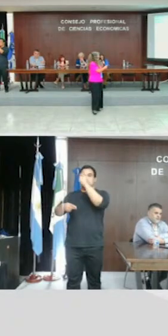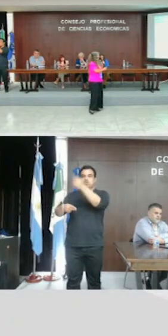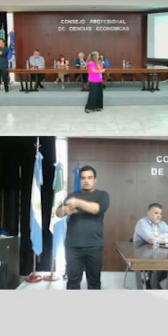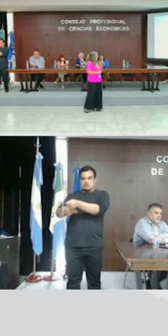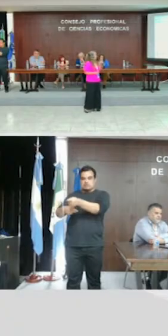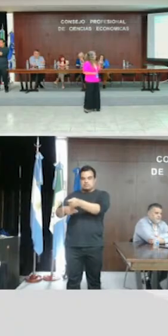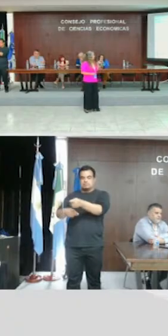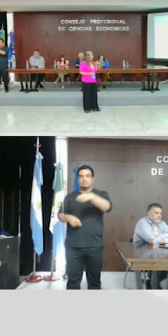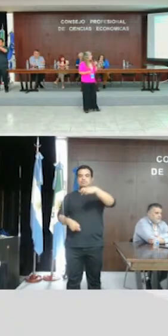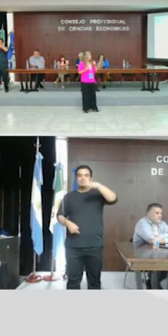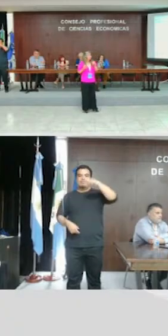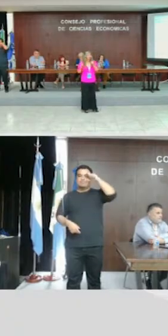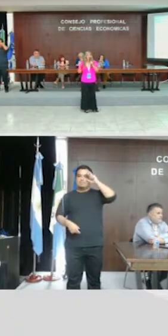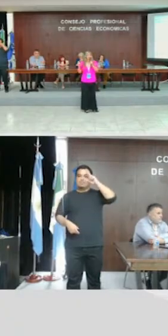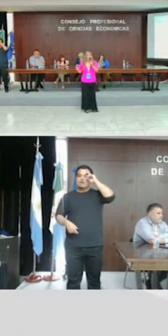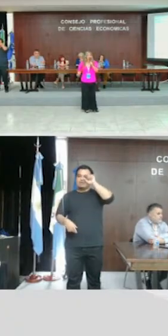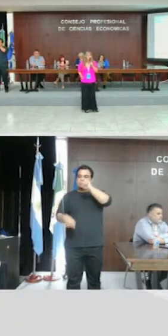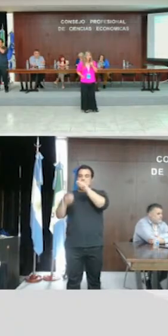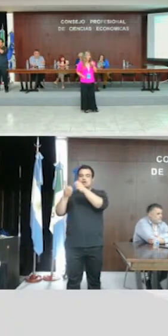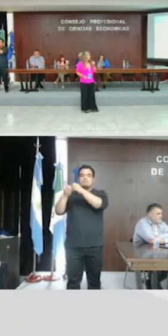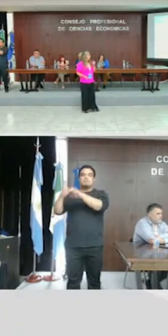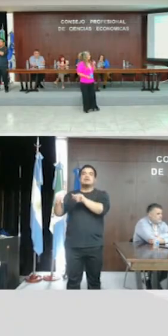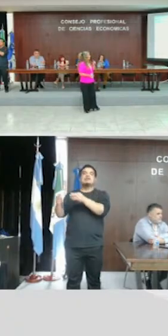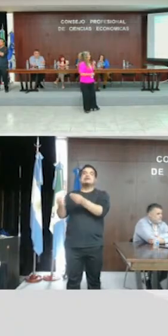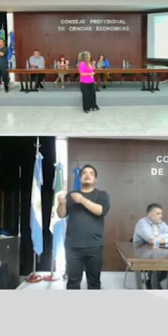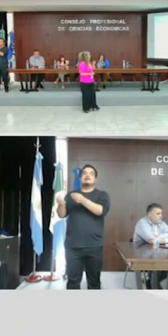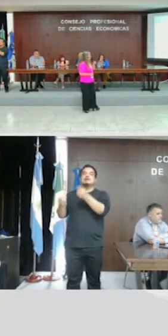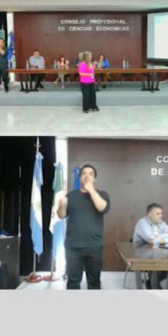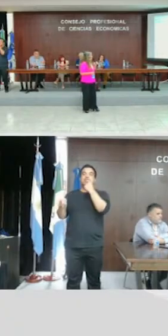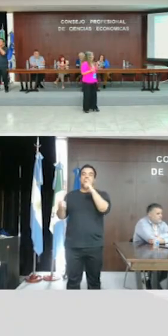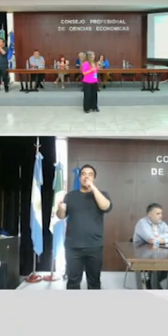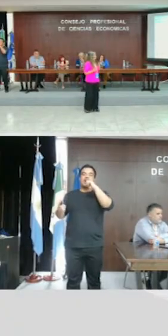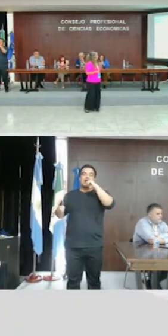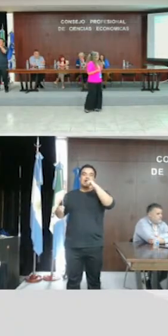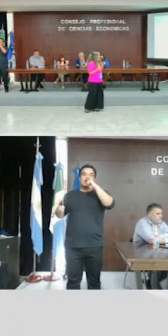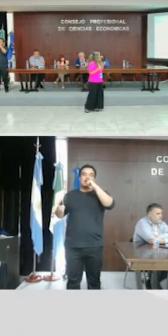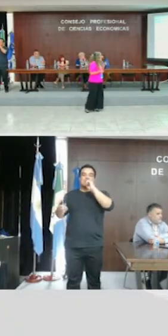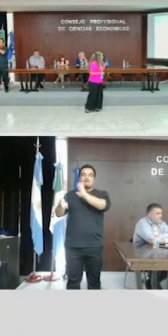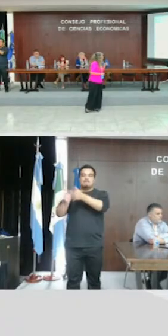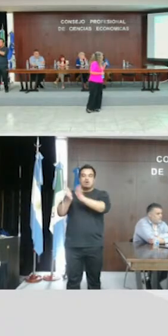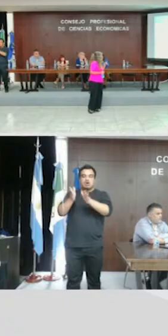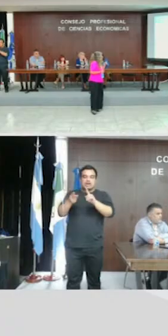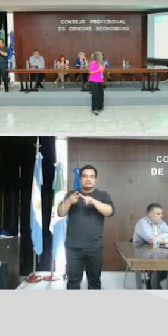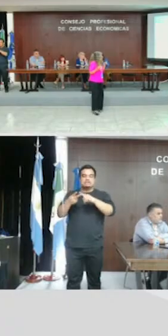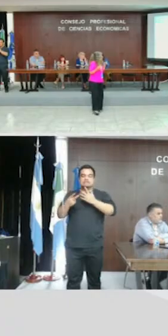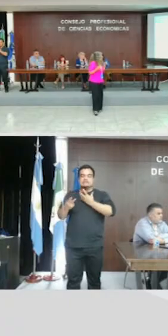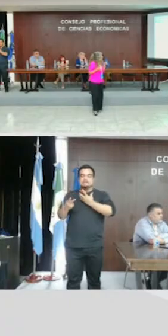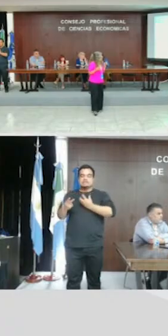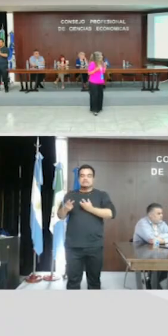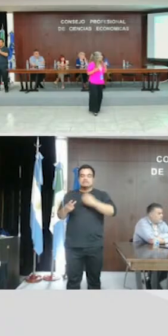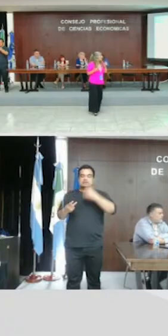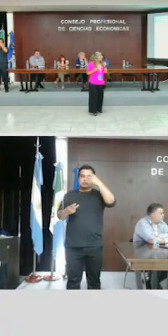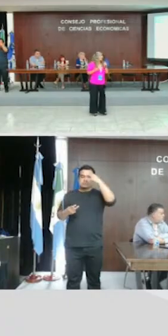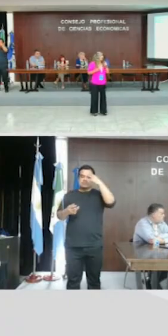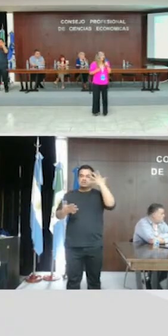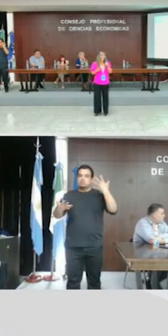Perder el odio que alimenta la violencia, el resentimiento que envenena la vida, el sufrimiento